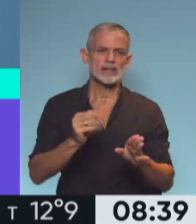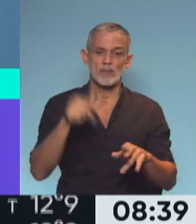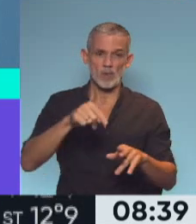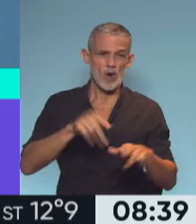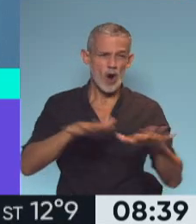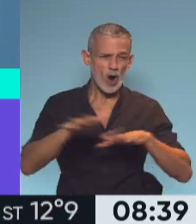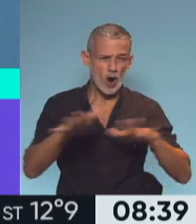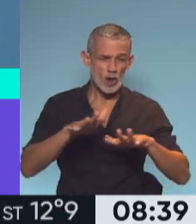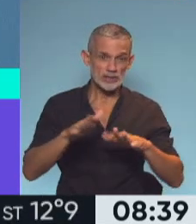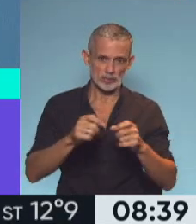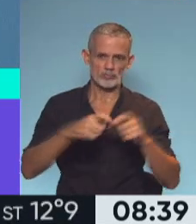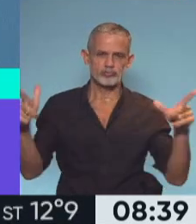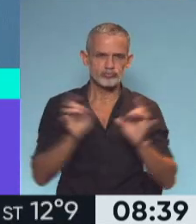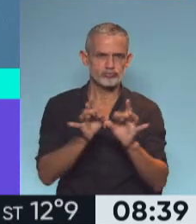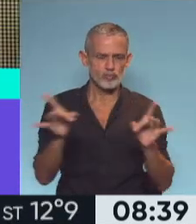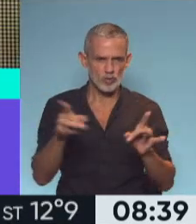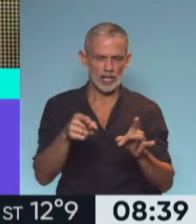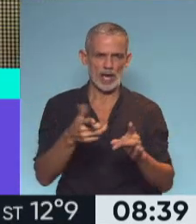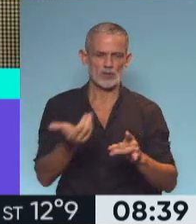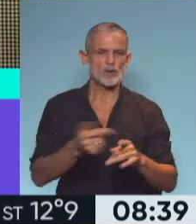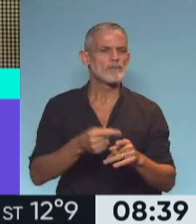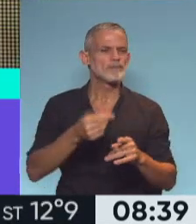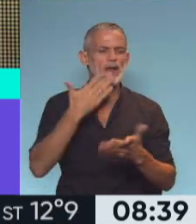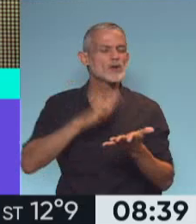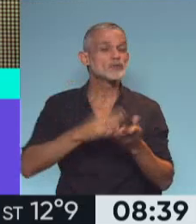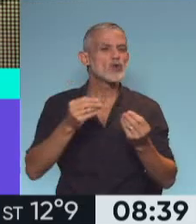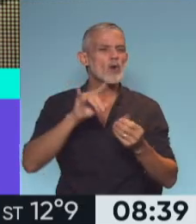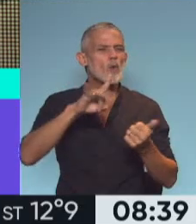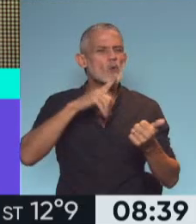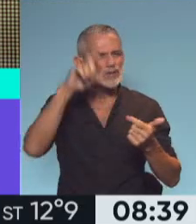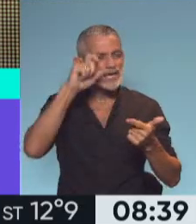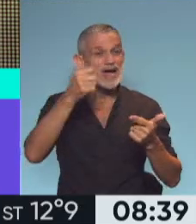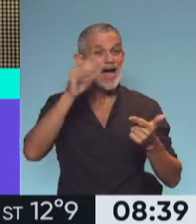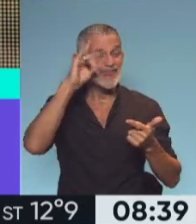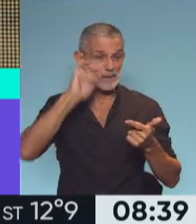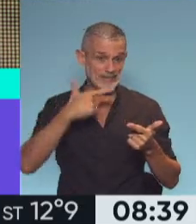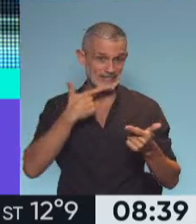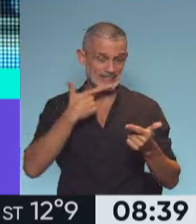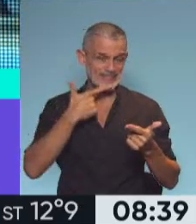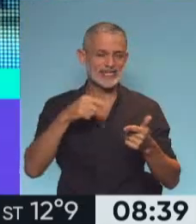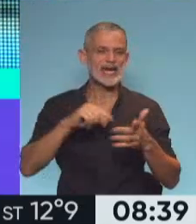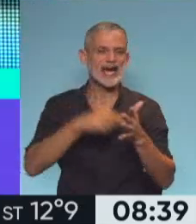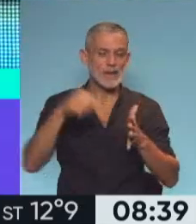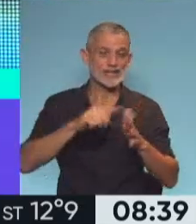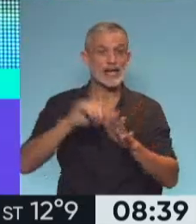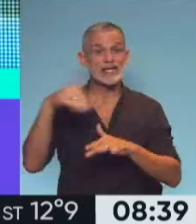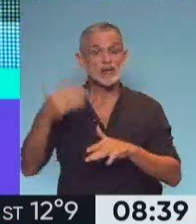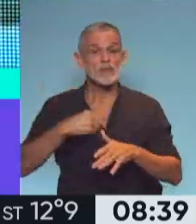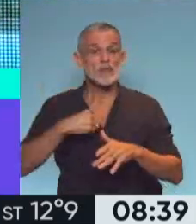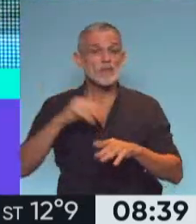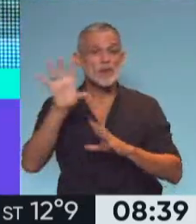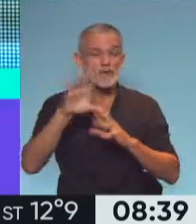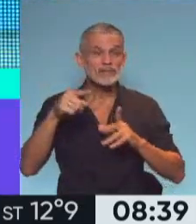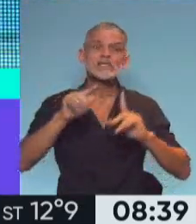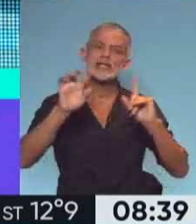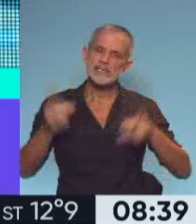este contexto del rebrote. Sabés que estabas hablando, bueno, del paro de UTE y de ADEMIS aquí en la Exacto. capital federal, y en provincia de Buenos Aires acaba de convocar a un